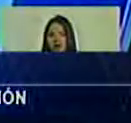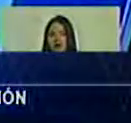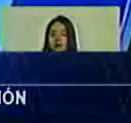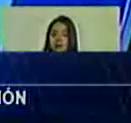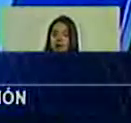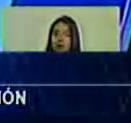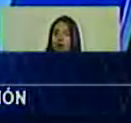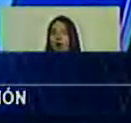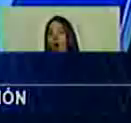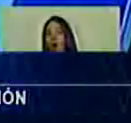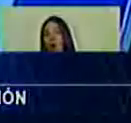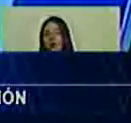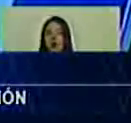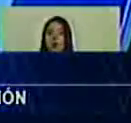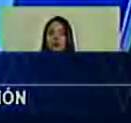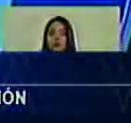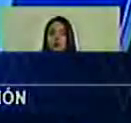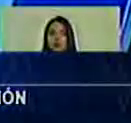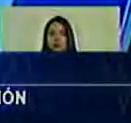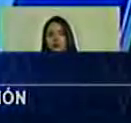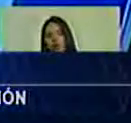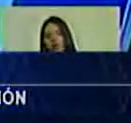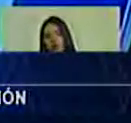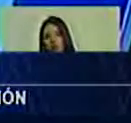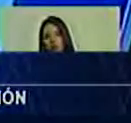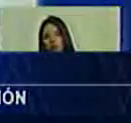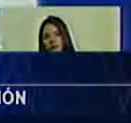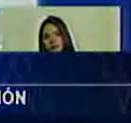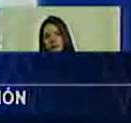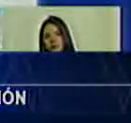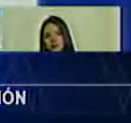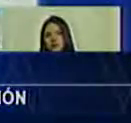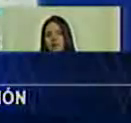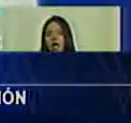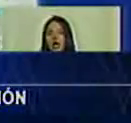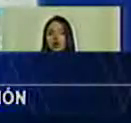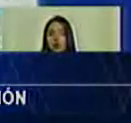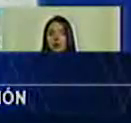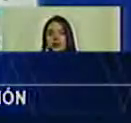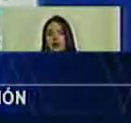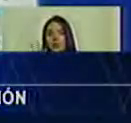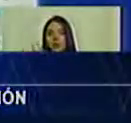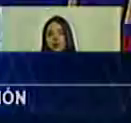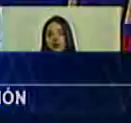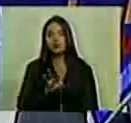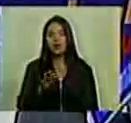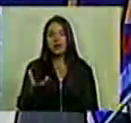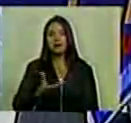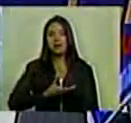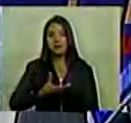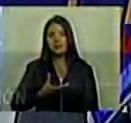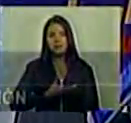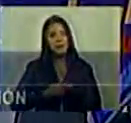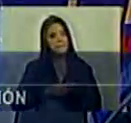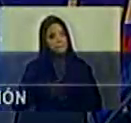Revolución o de la oposición, 2. El 92% de las alcaldías. Pero no solo eso.